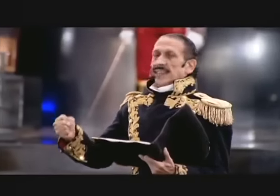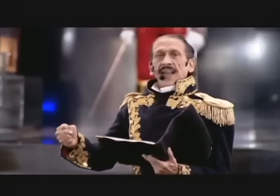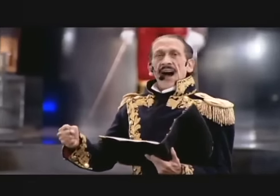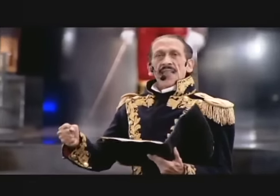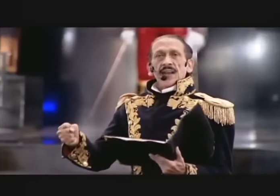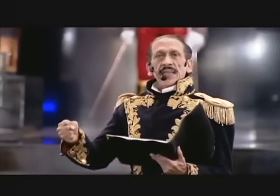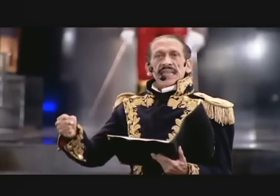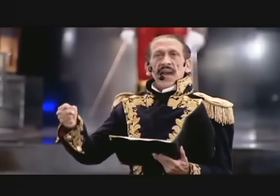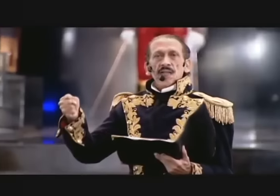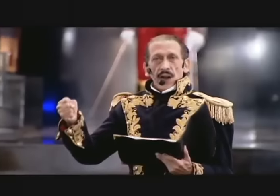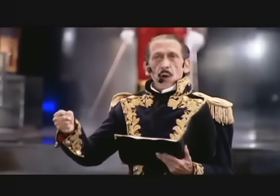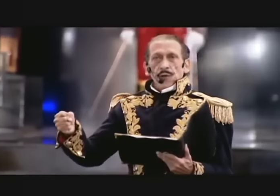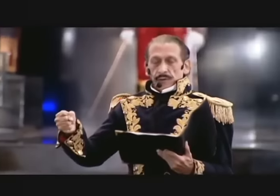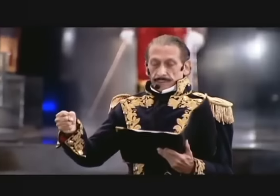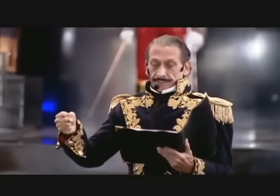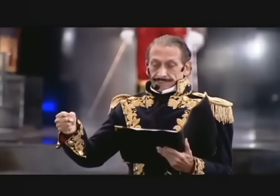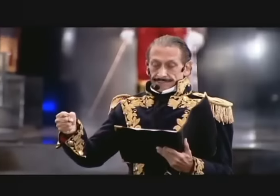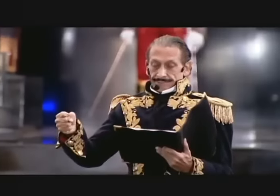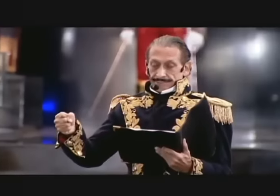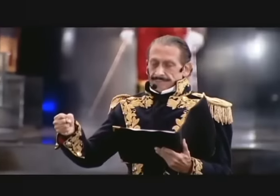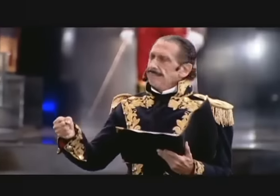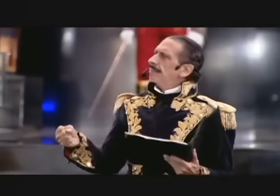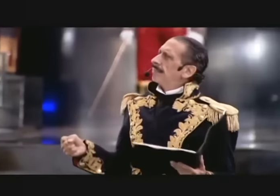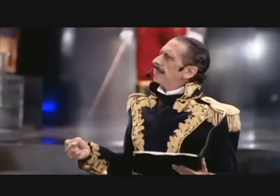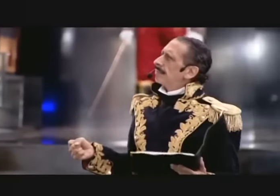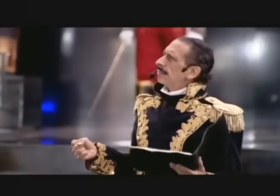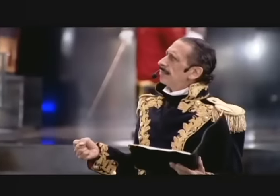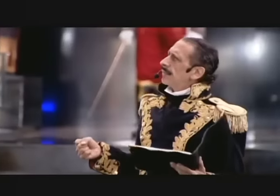la lealtad y al valor.